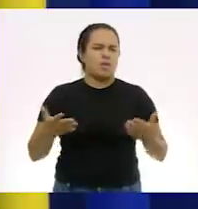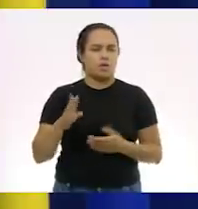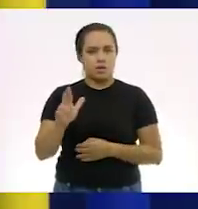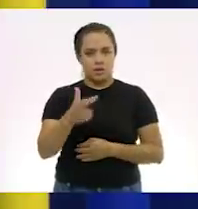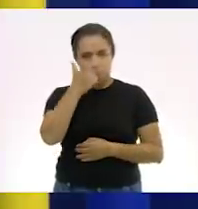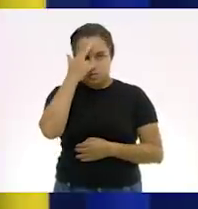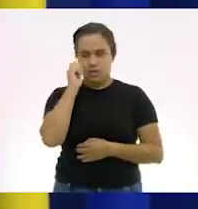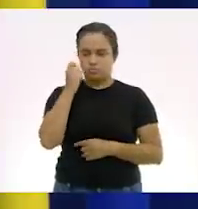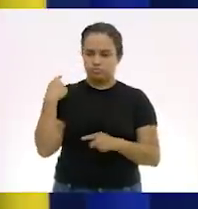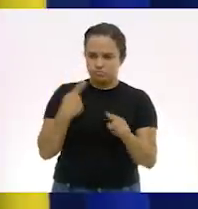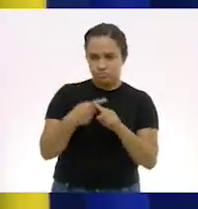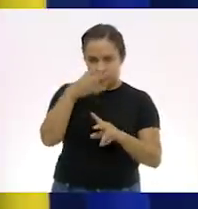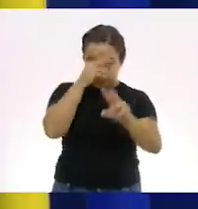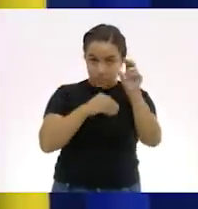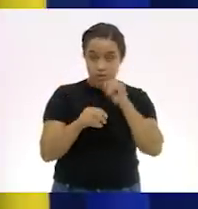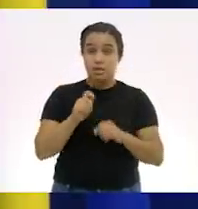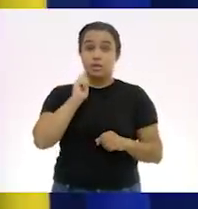hacia atrás,